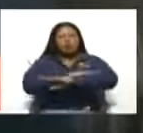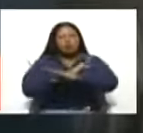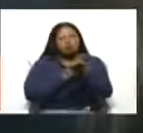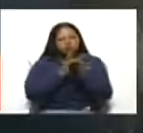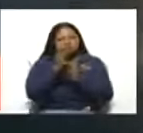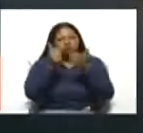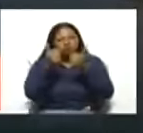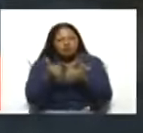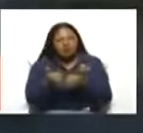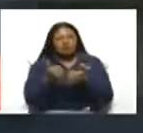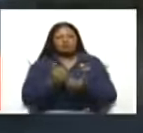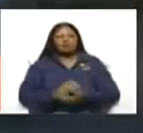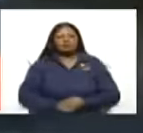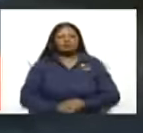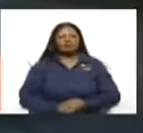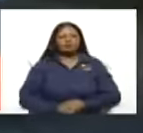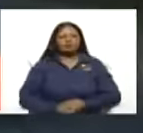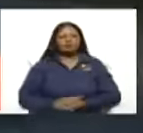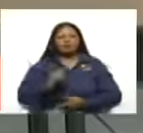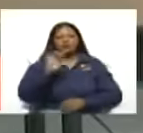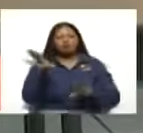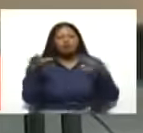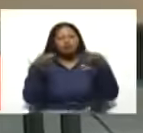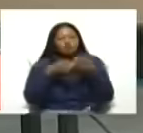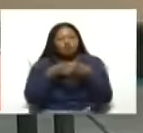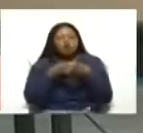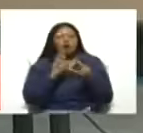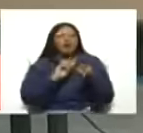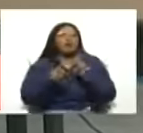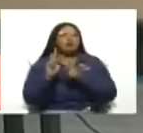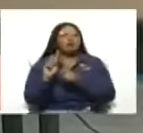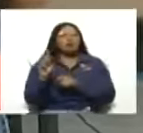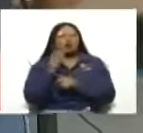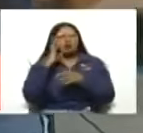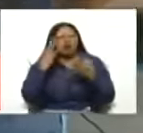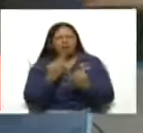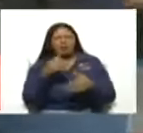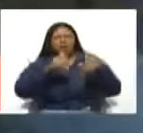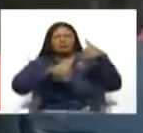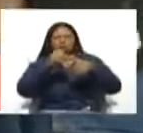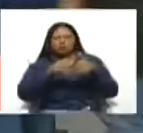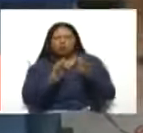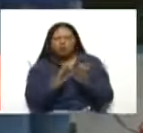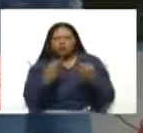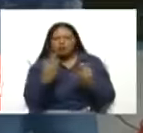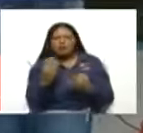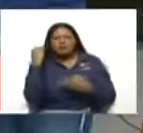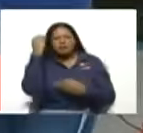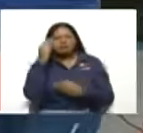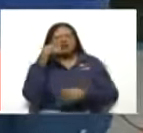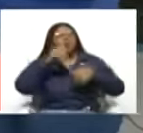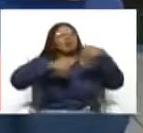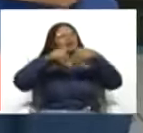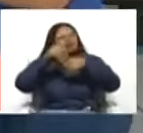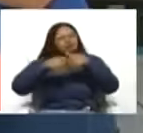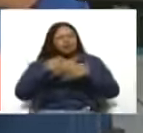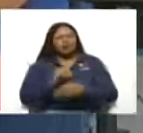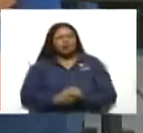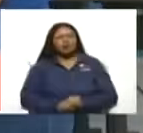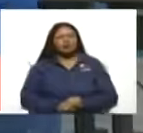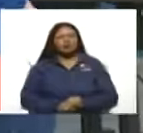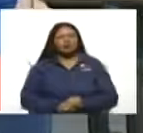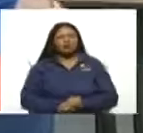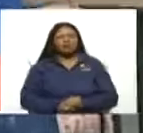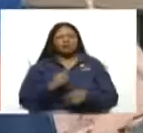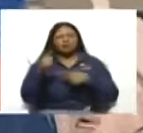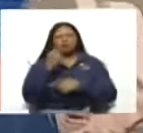ante aquellos grupos que en verdad nunca han creído en las elecciones y creen que las elecciones, luego las elecciones,